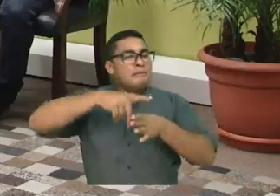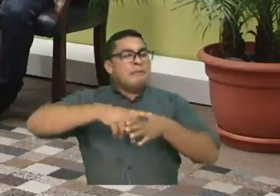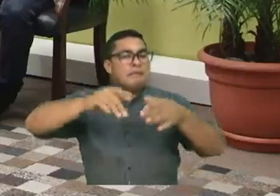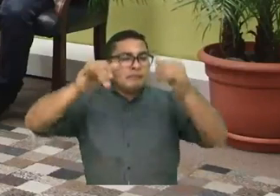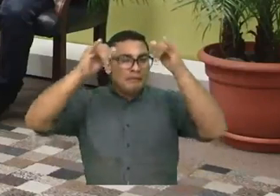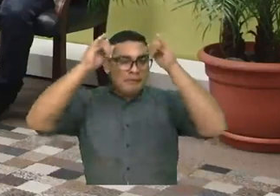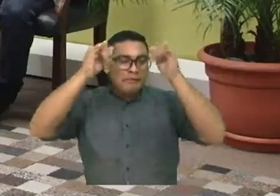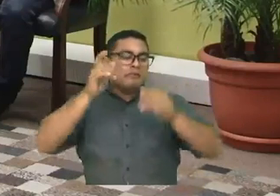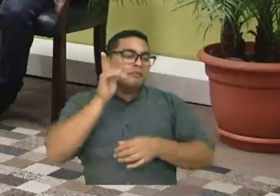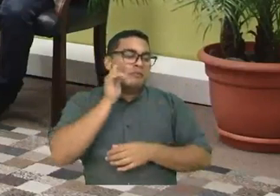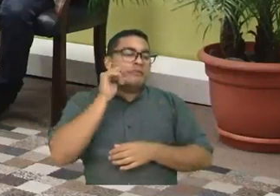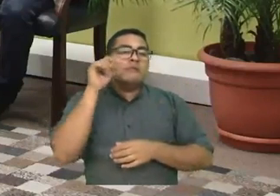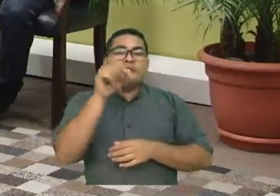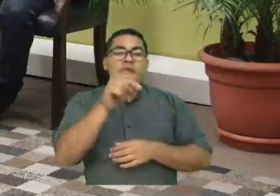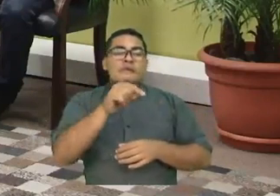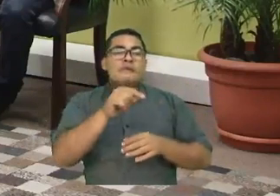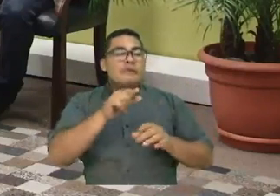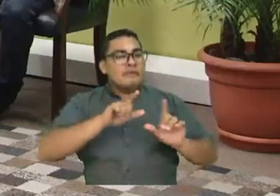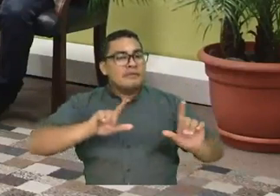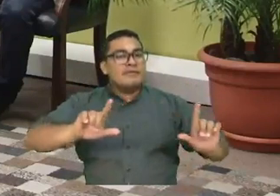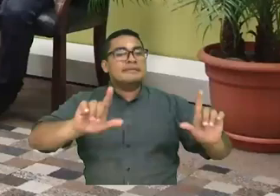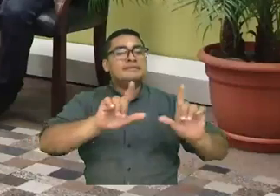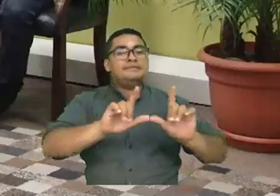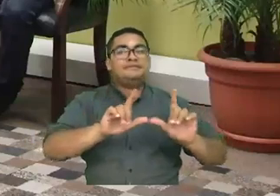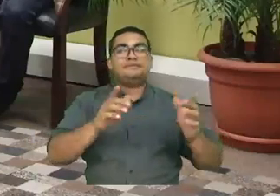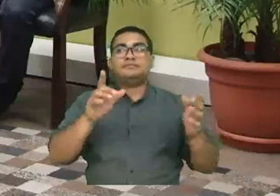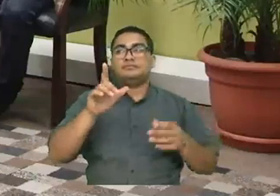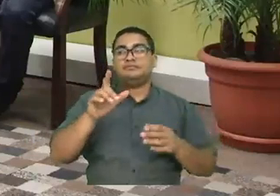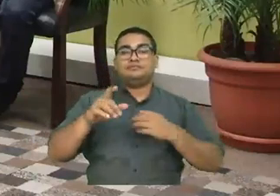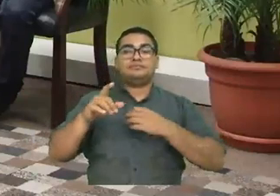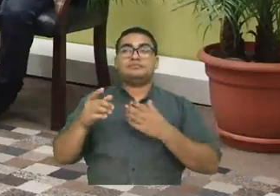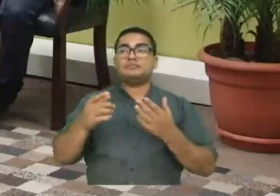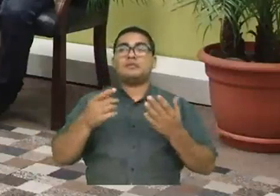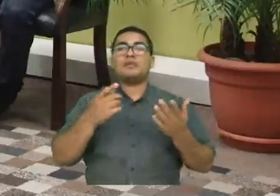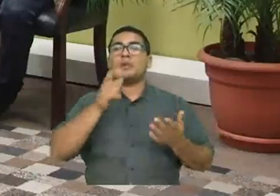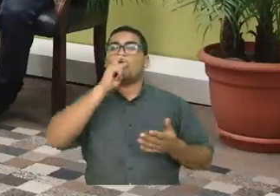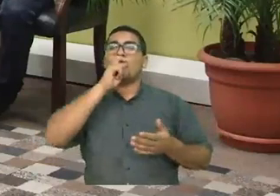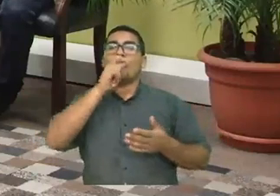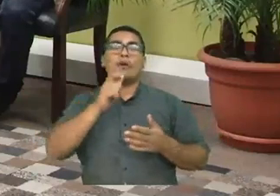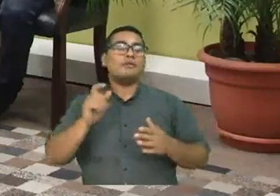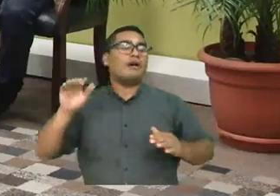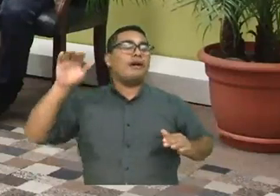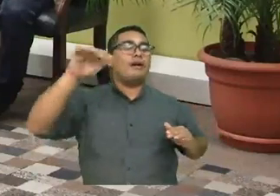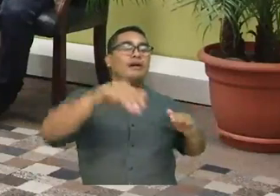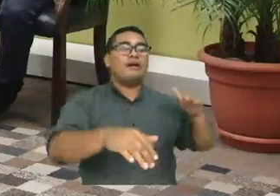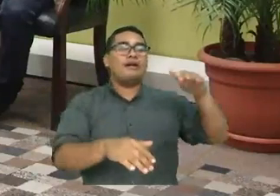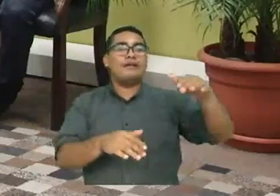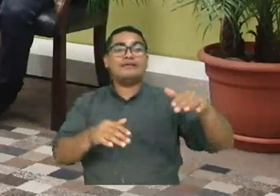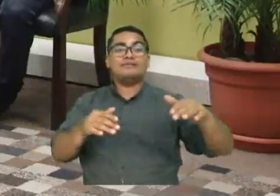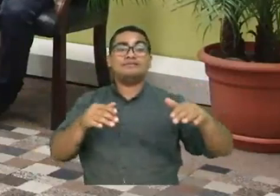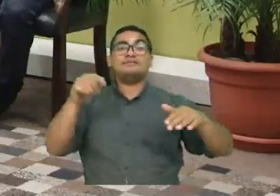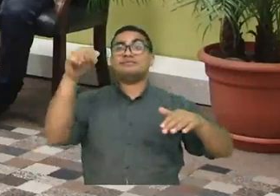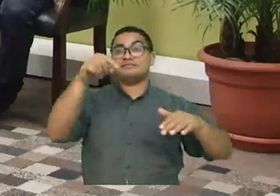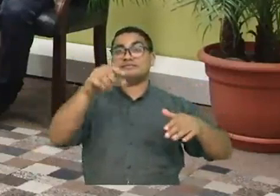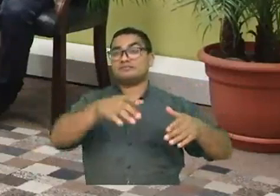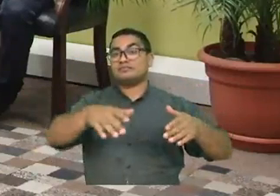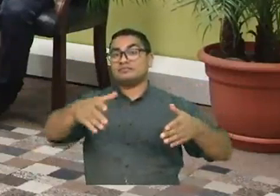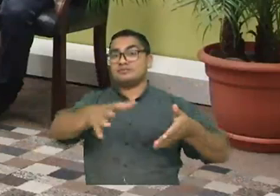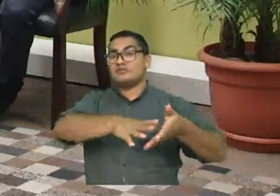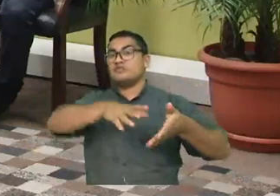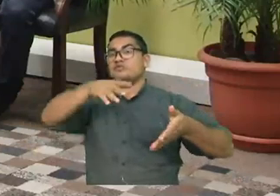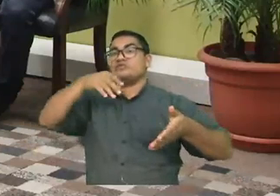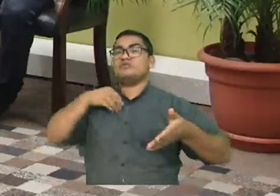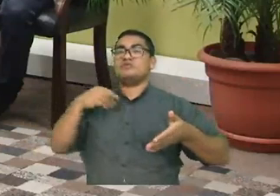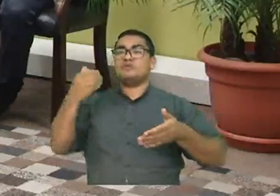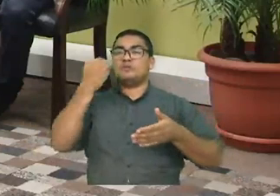corre, queda la leptospira ahí, entonces hay mayor riesgo. A veces nos sumergimos en esa agua y el mecanismo es ese,